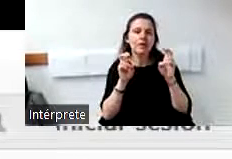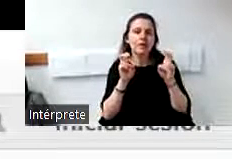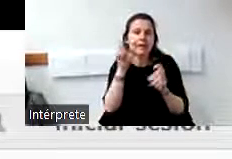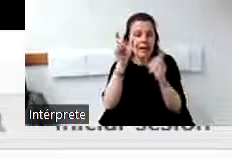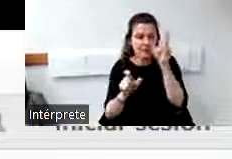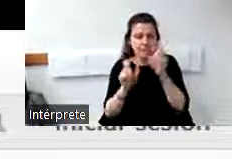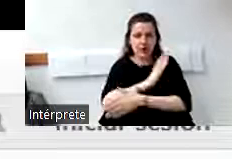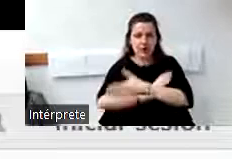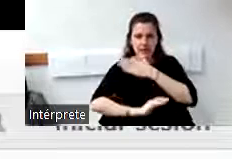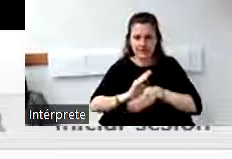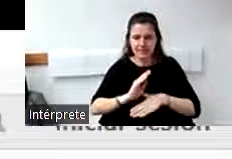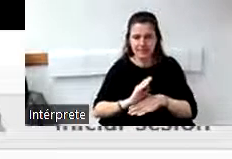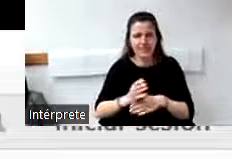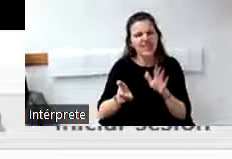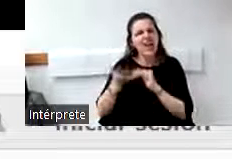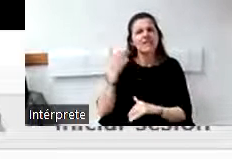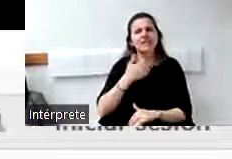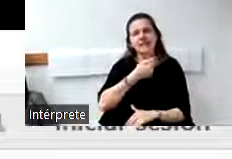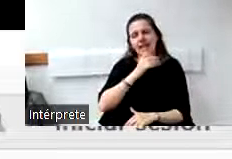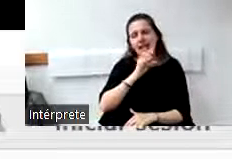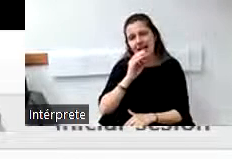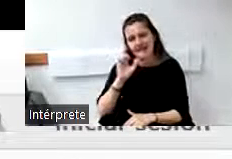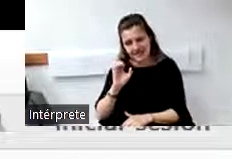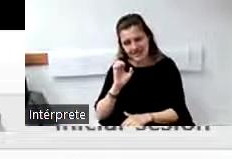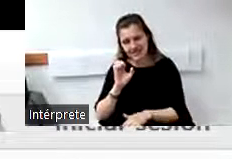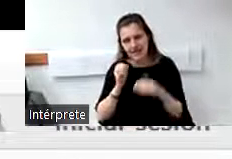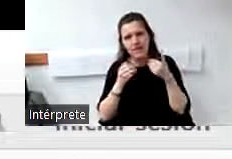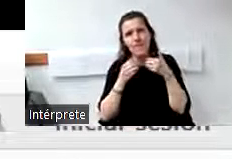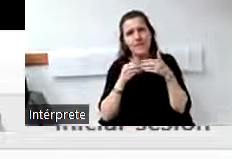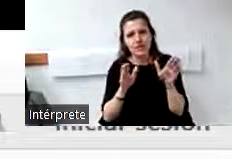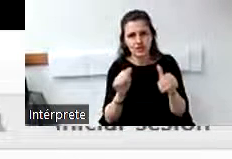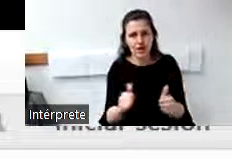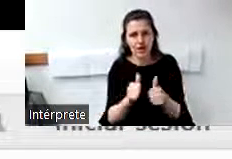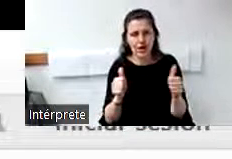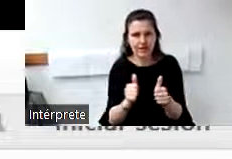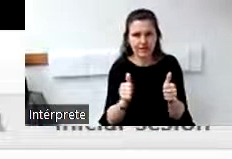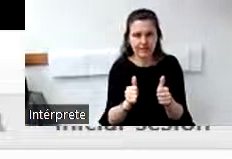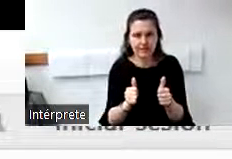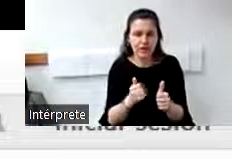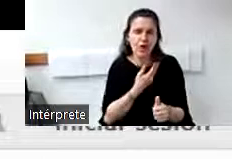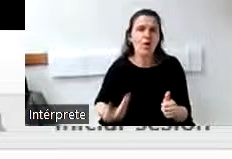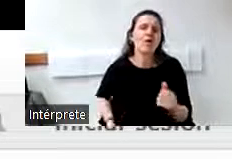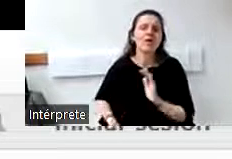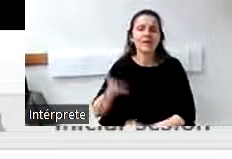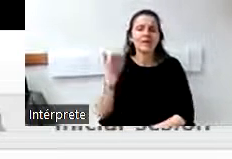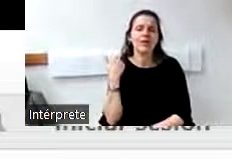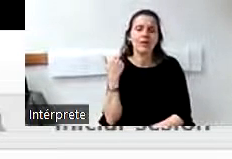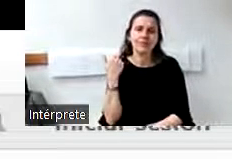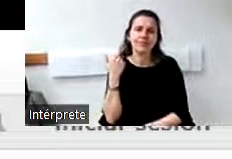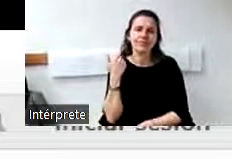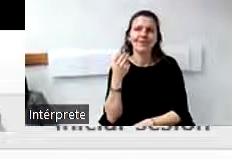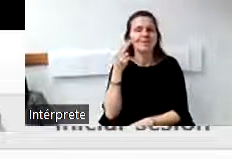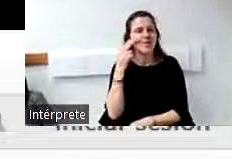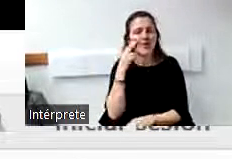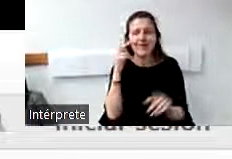en ACE se había empezado a hacer a nivel central, en el periodo pasado por un tema informático quedó por el camino,